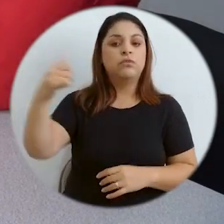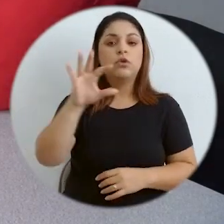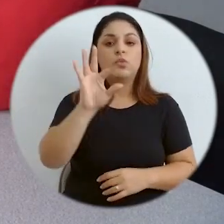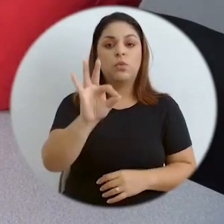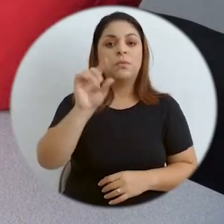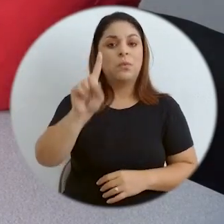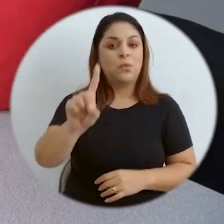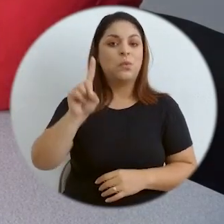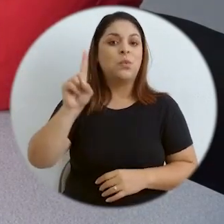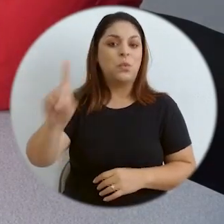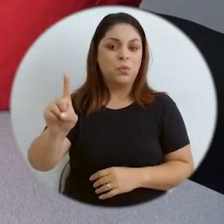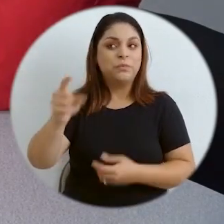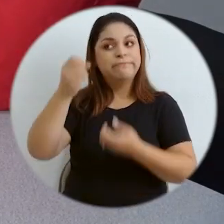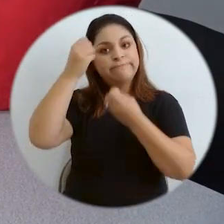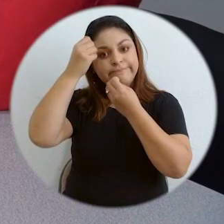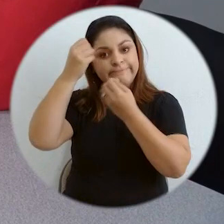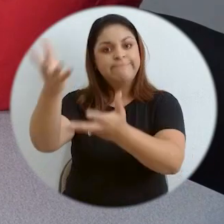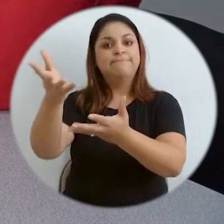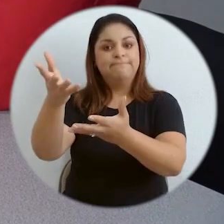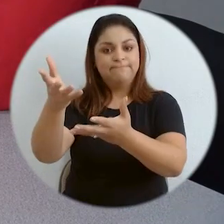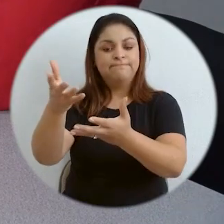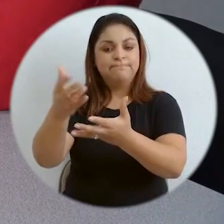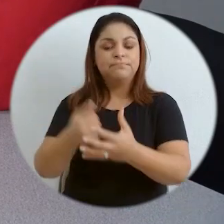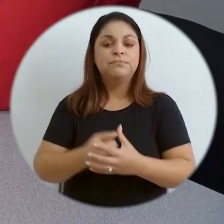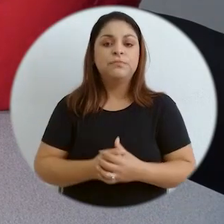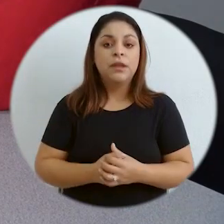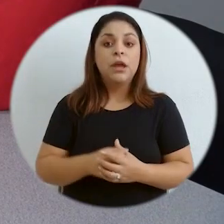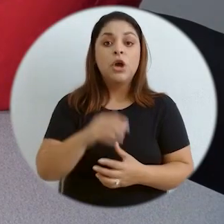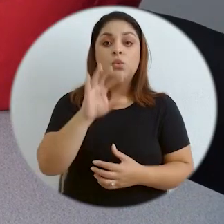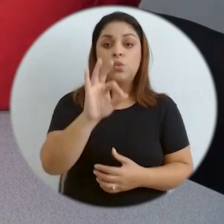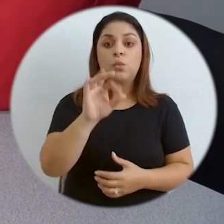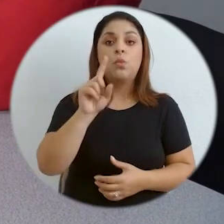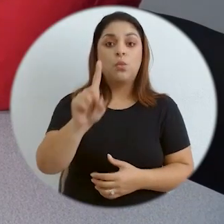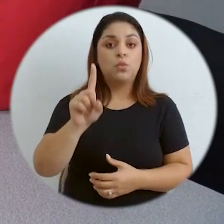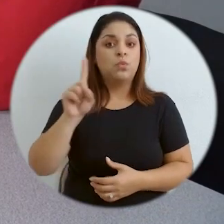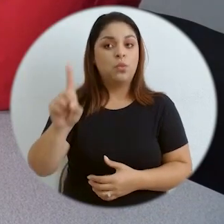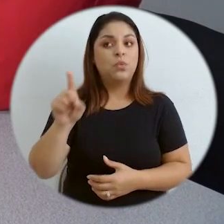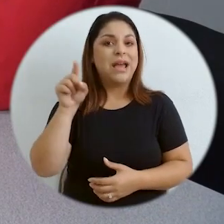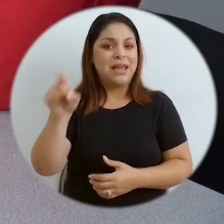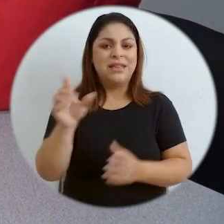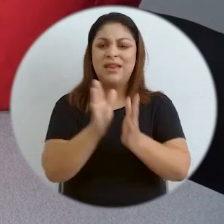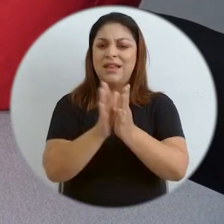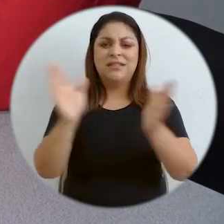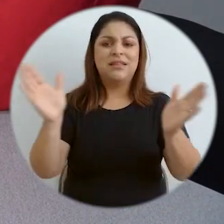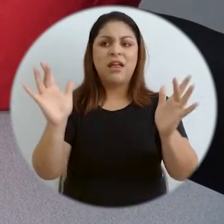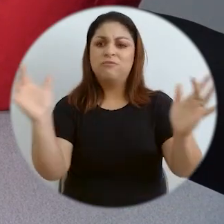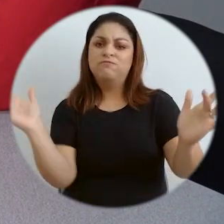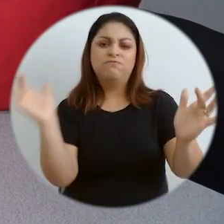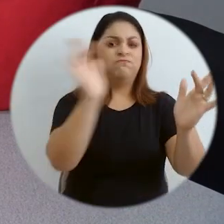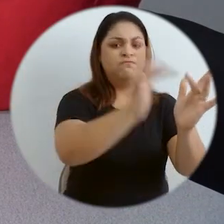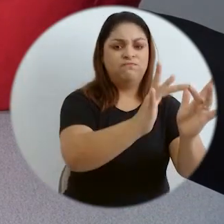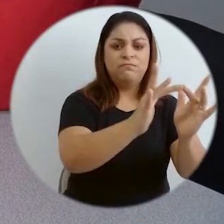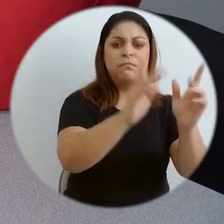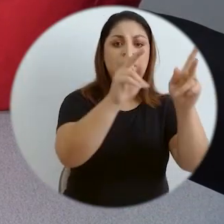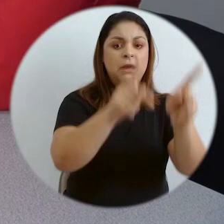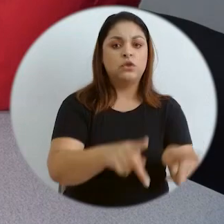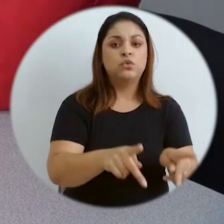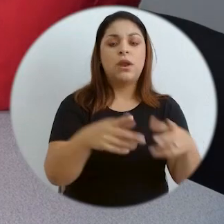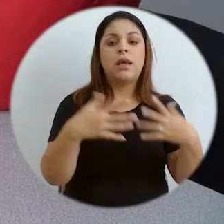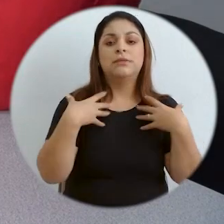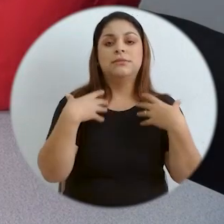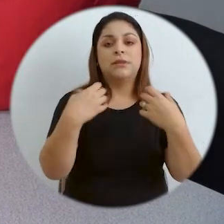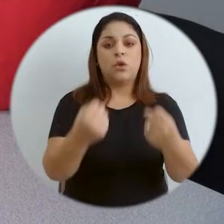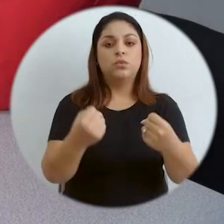al 911, hacer el reporte, y el 911 por lo general les conecta con una persona